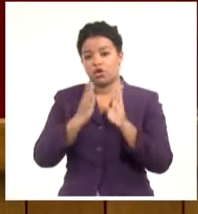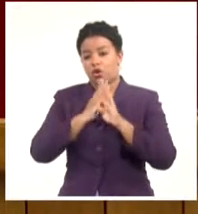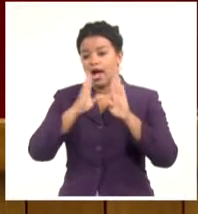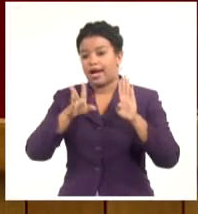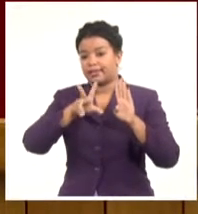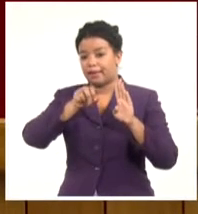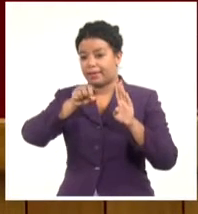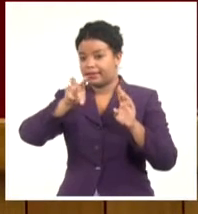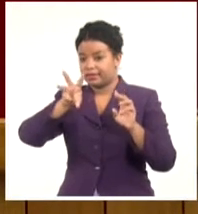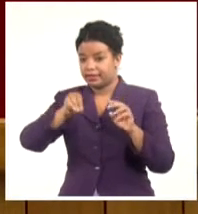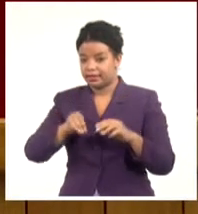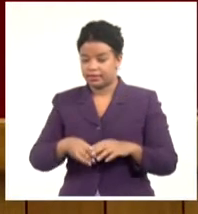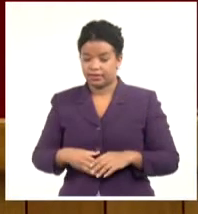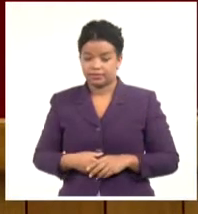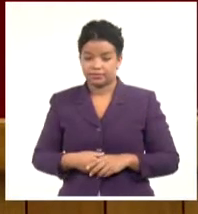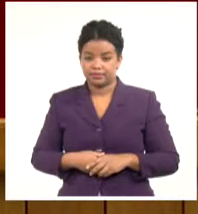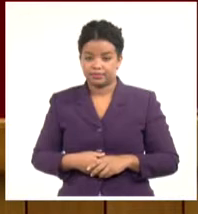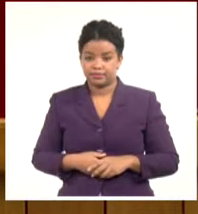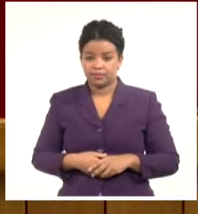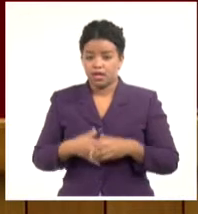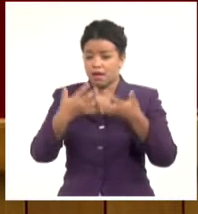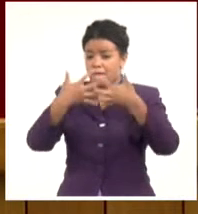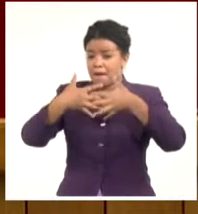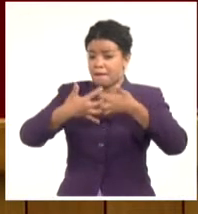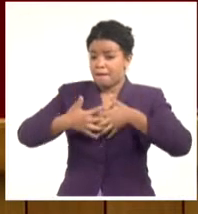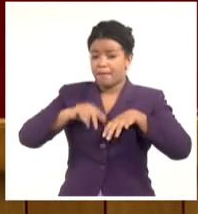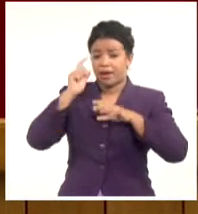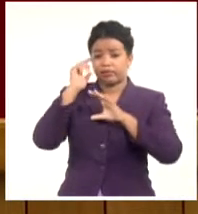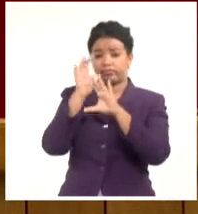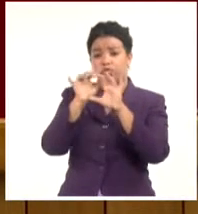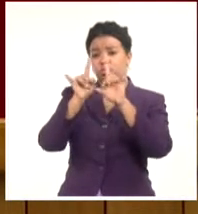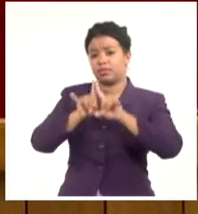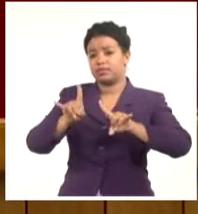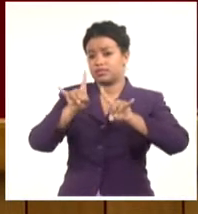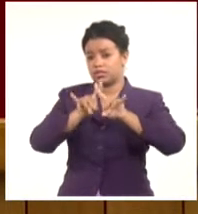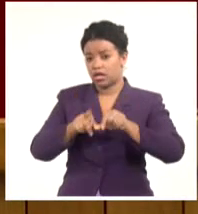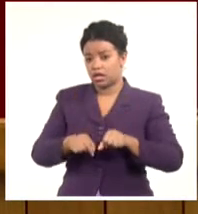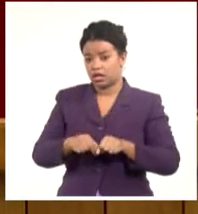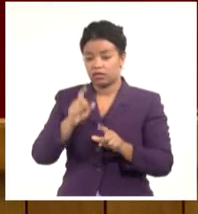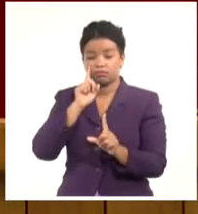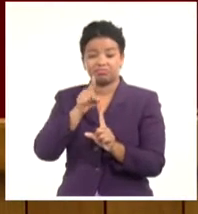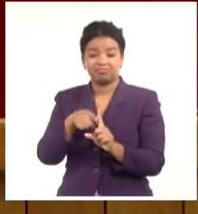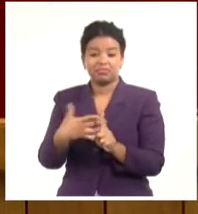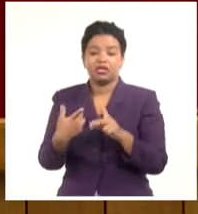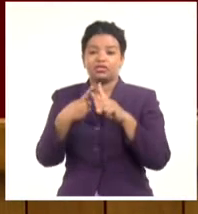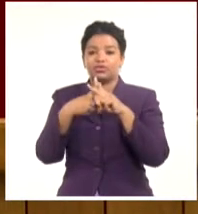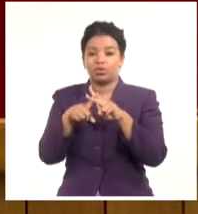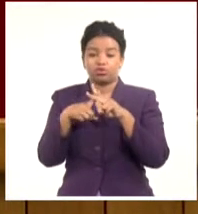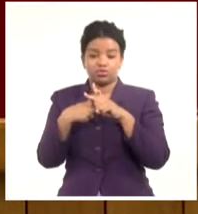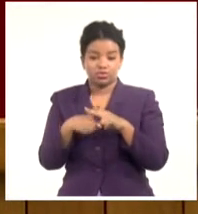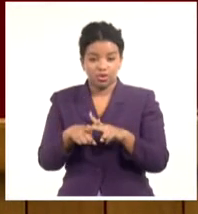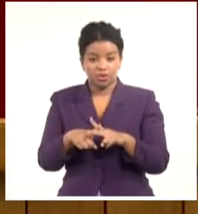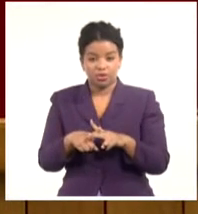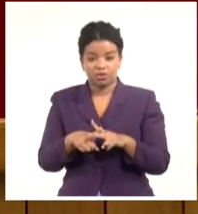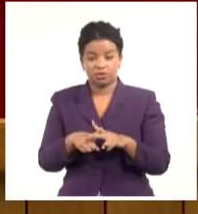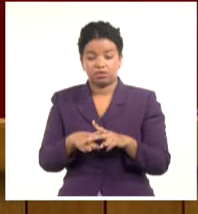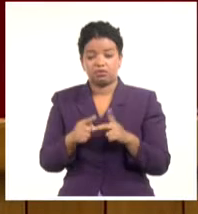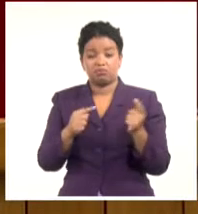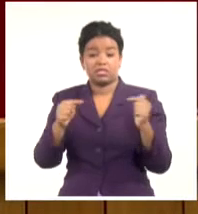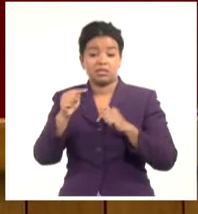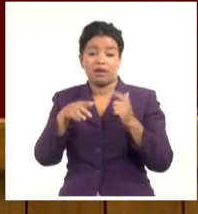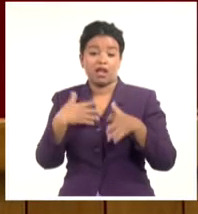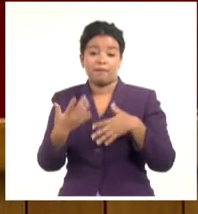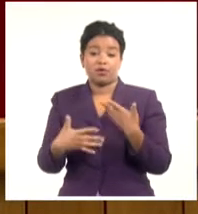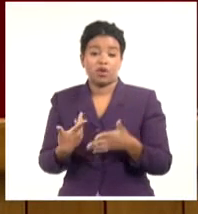2030. Vincular la producción científica universitaria en función de las soluciones a las principales